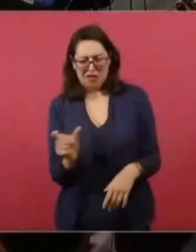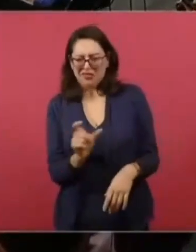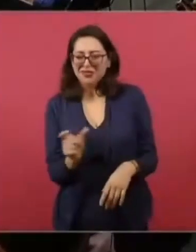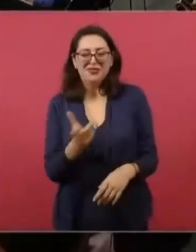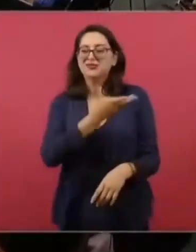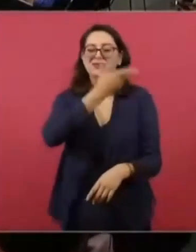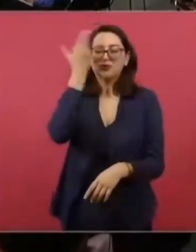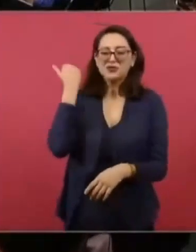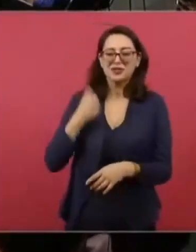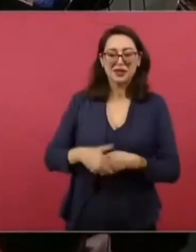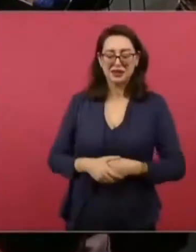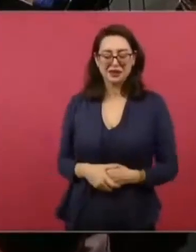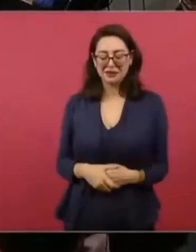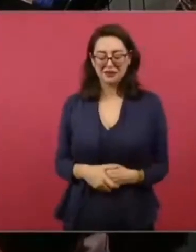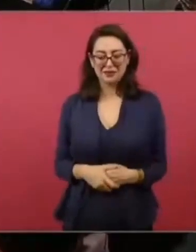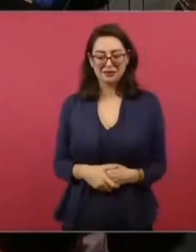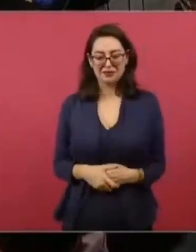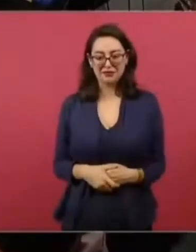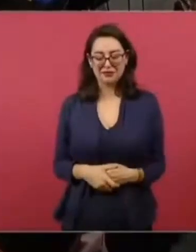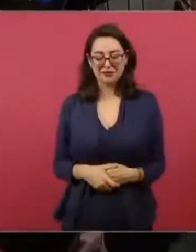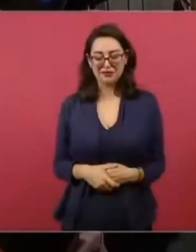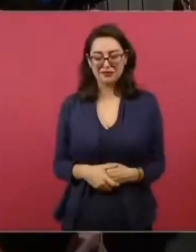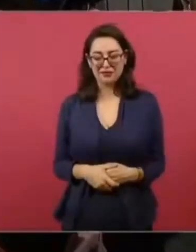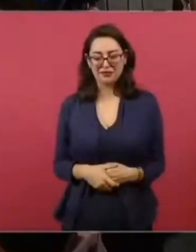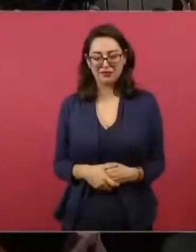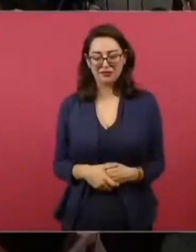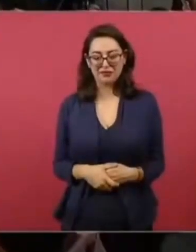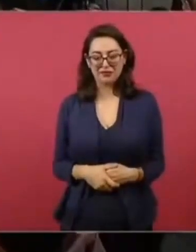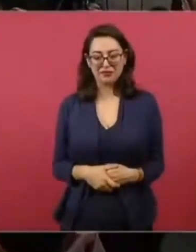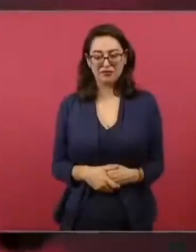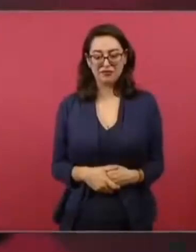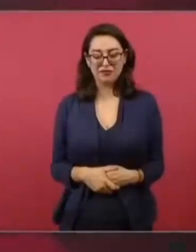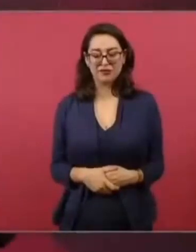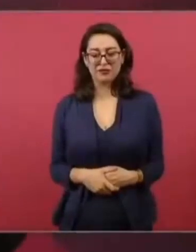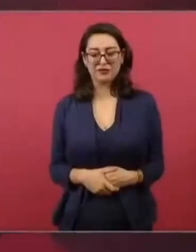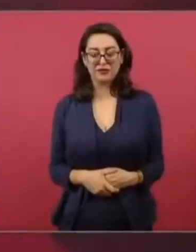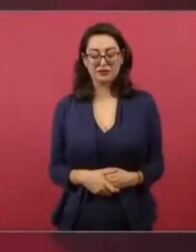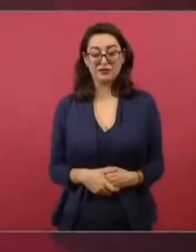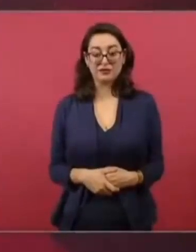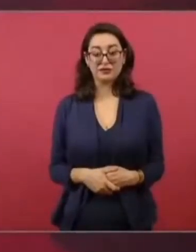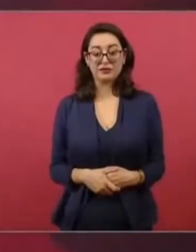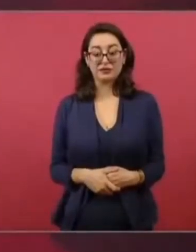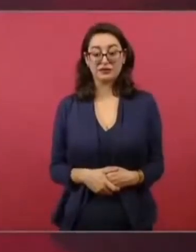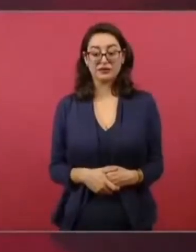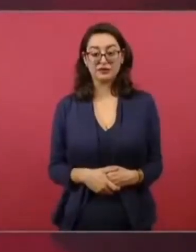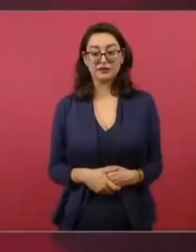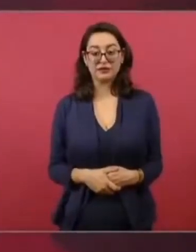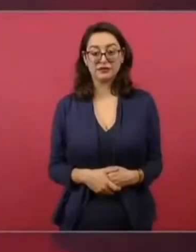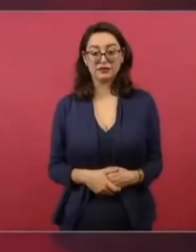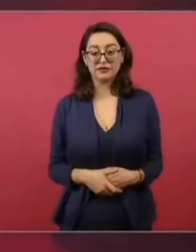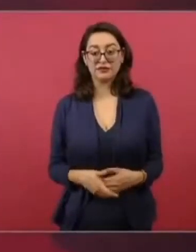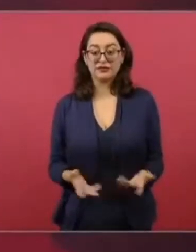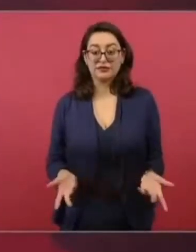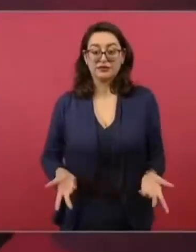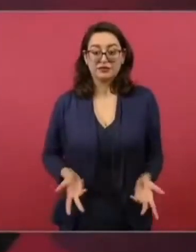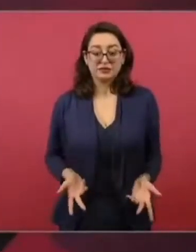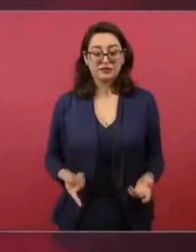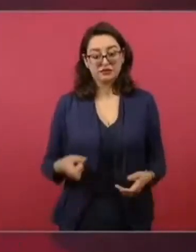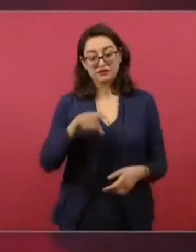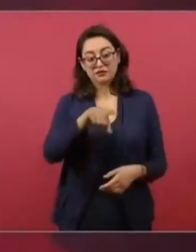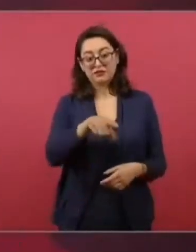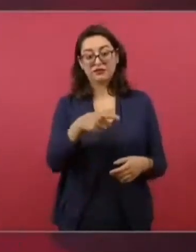Imagínense poner humanos de un gerente que además,